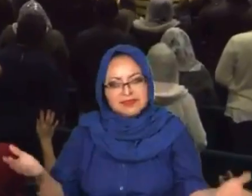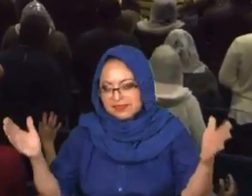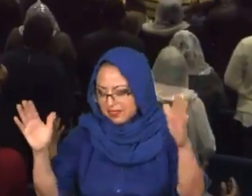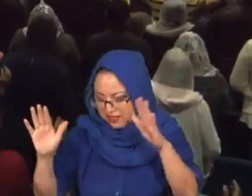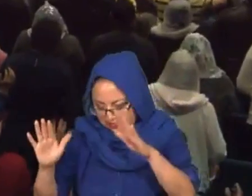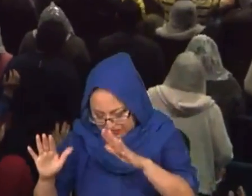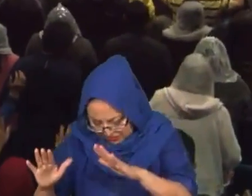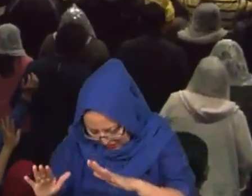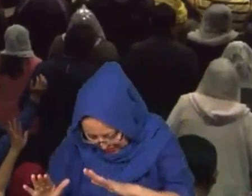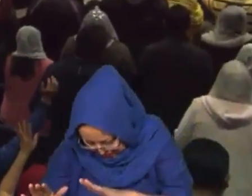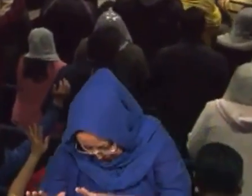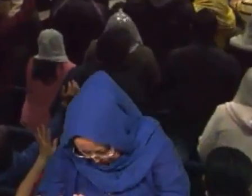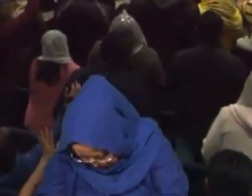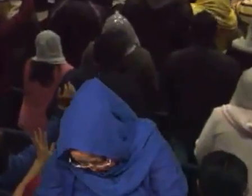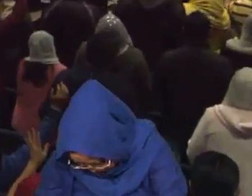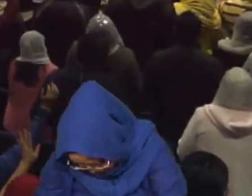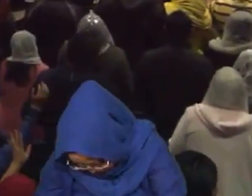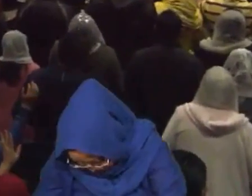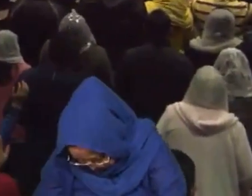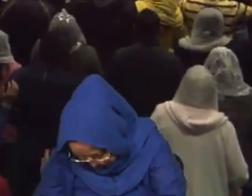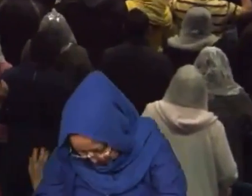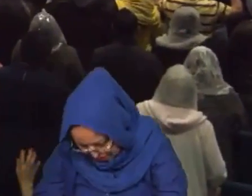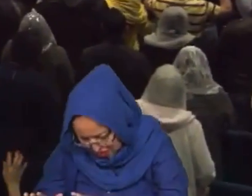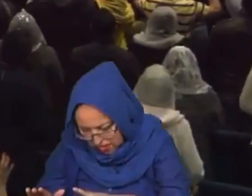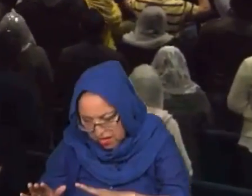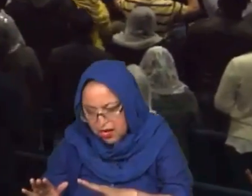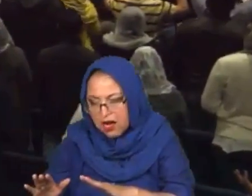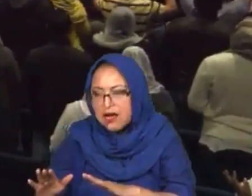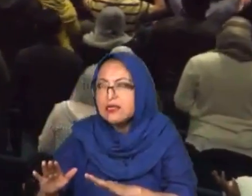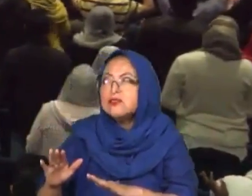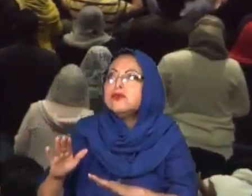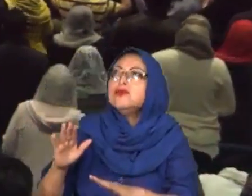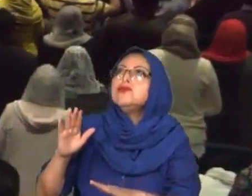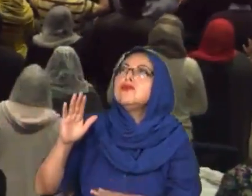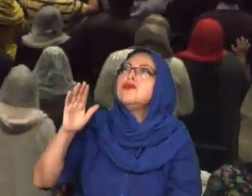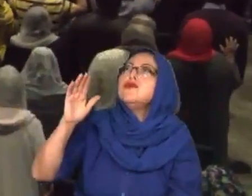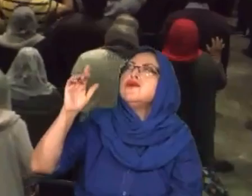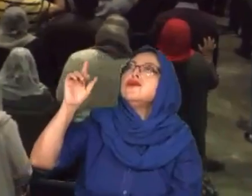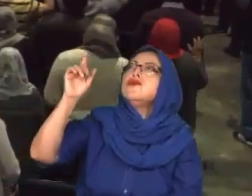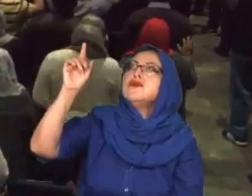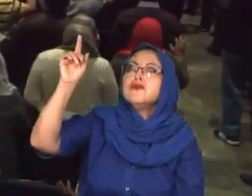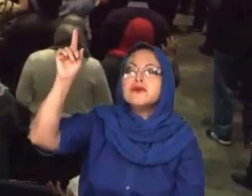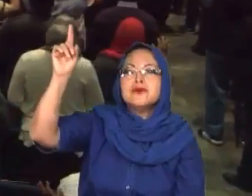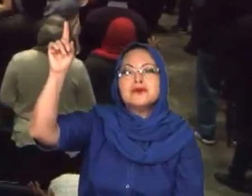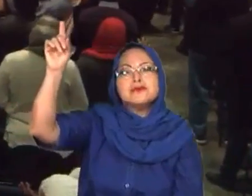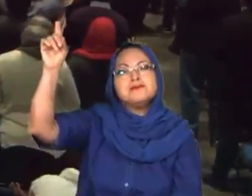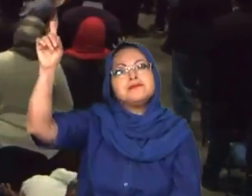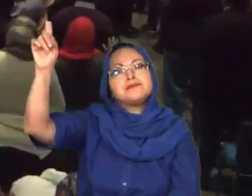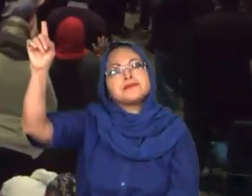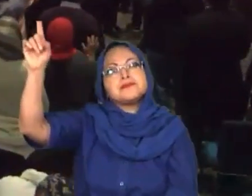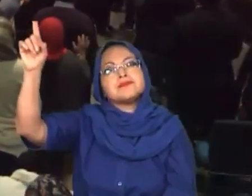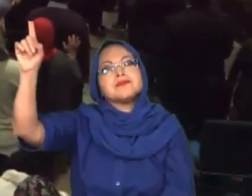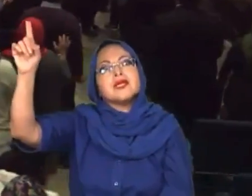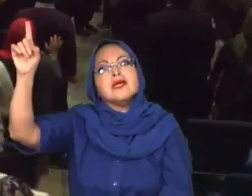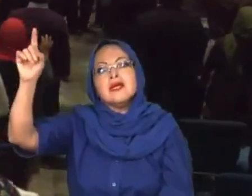mientras me acerco a tu trono.